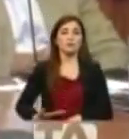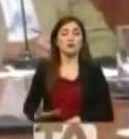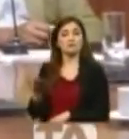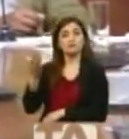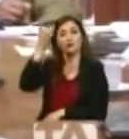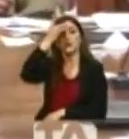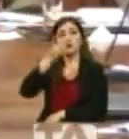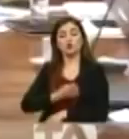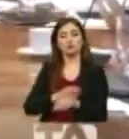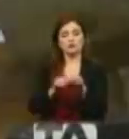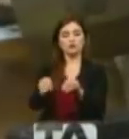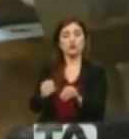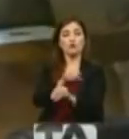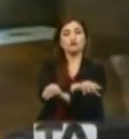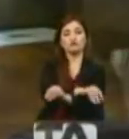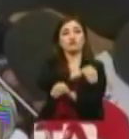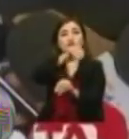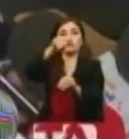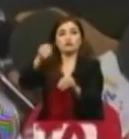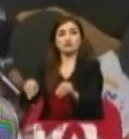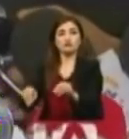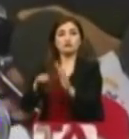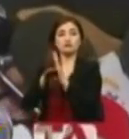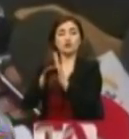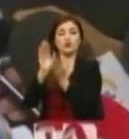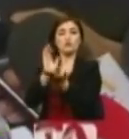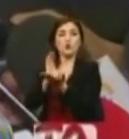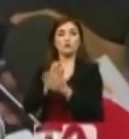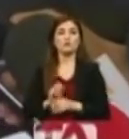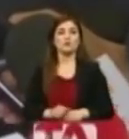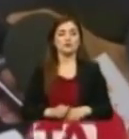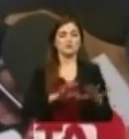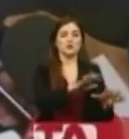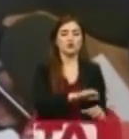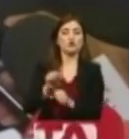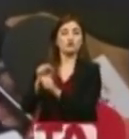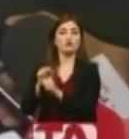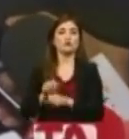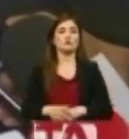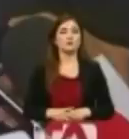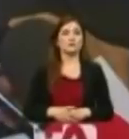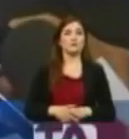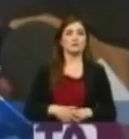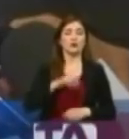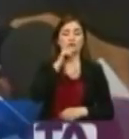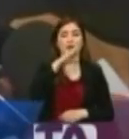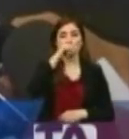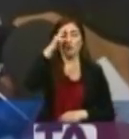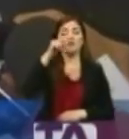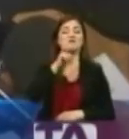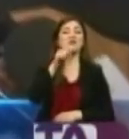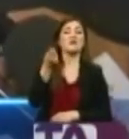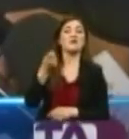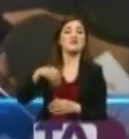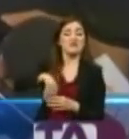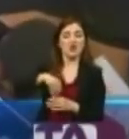decidió traspasar la administración al BIES. Eso fue una incautación directa, le faltaba recursos al señor Rafael Correa